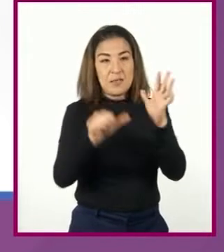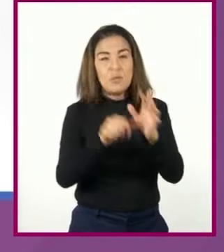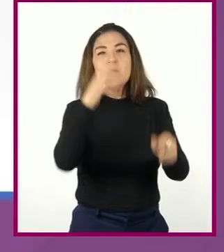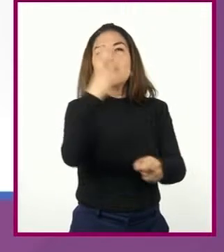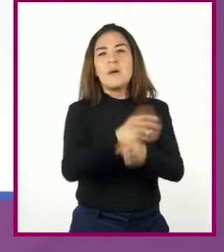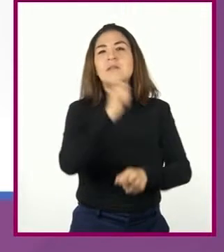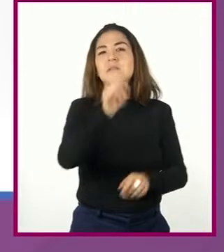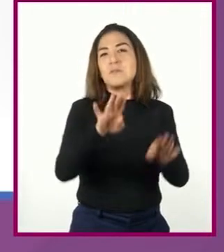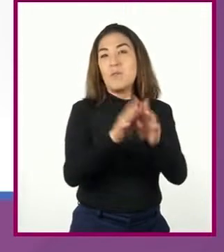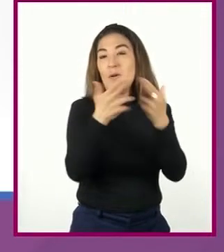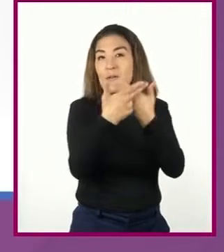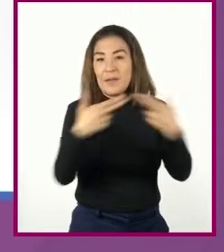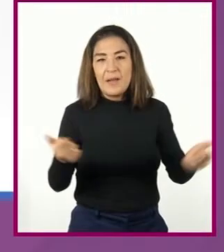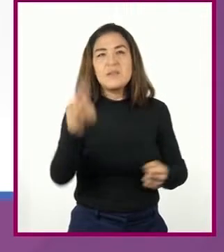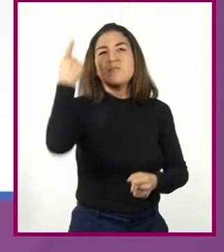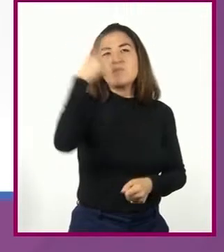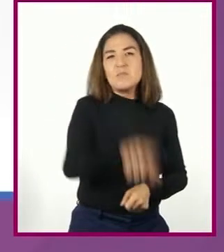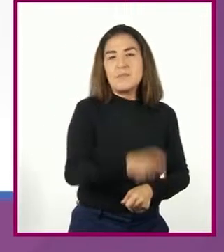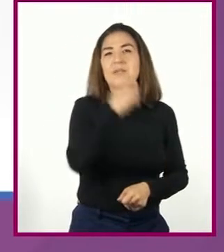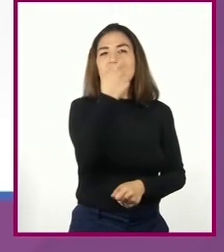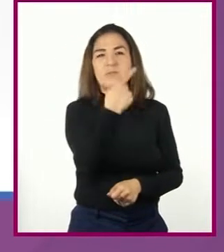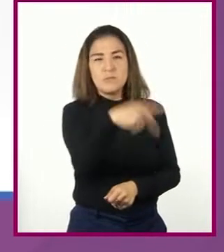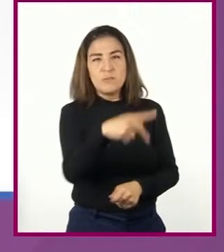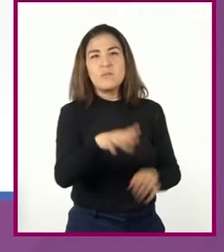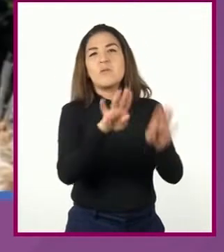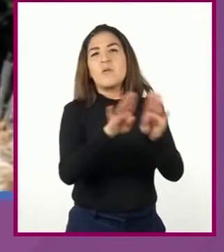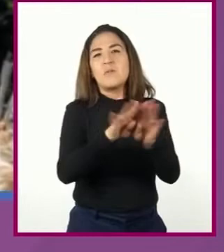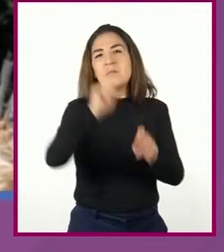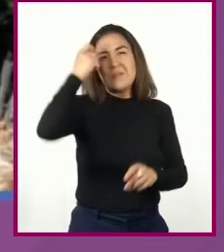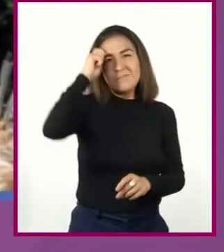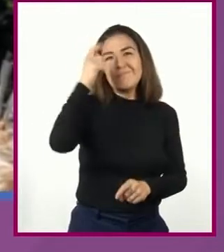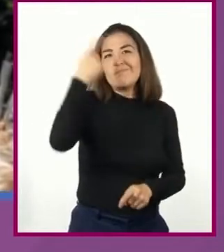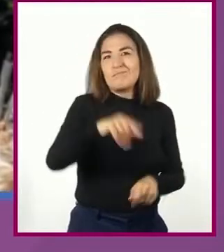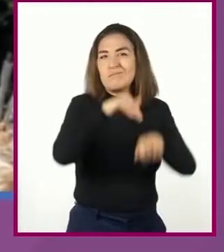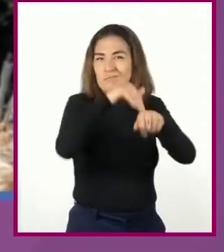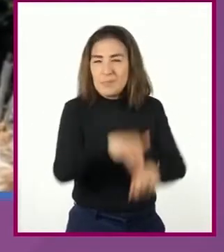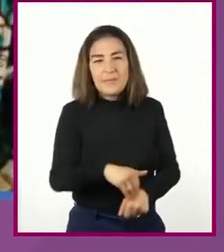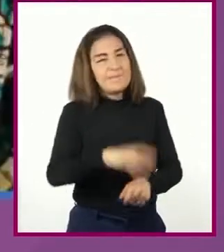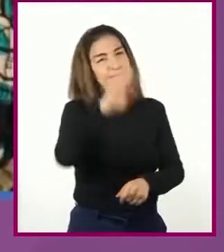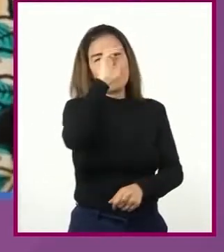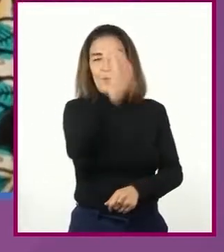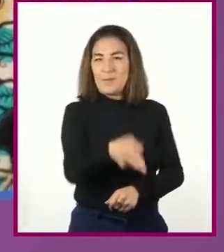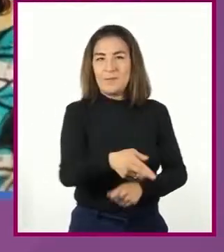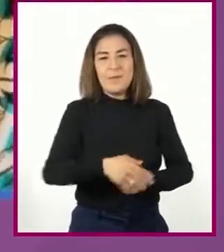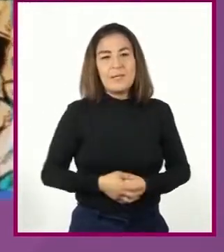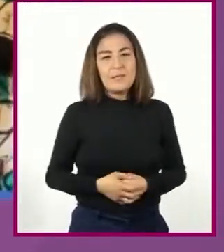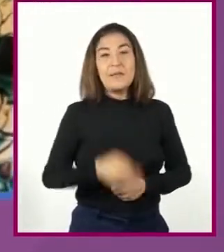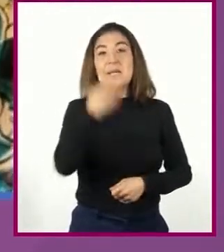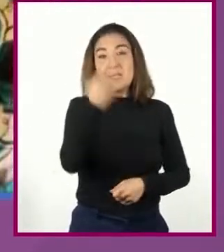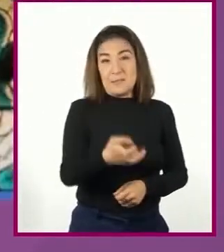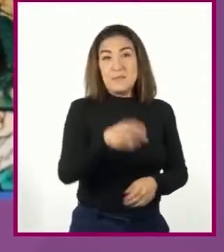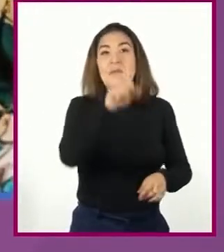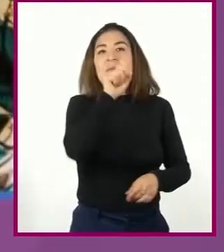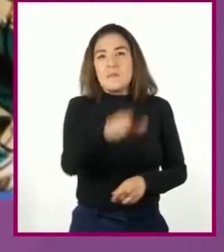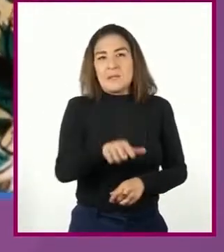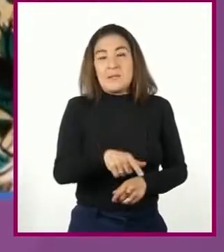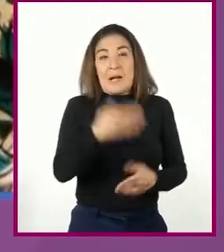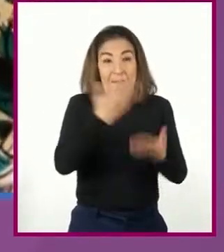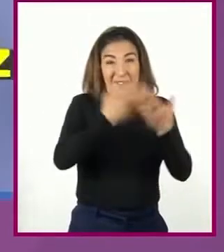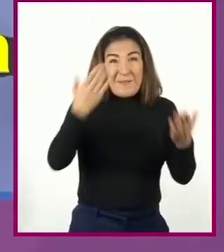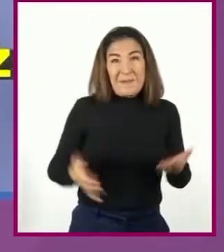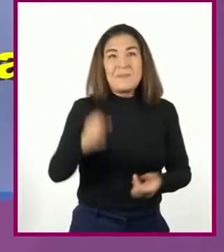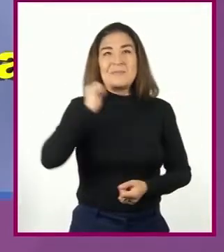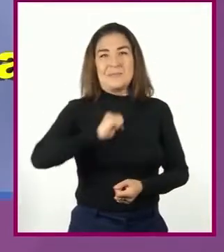que nadie estará sometido a esclavitud ni a servidumbre, por lo que está prohibido. A pesar de ello, en pleno siglo